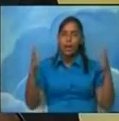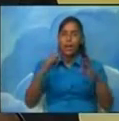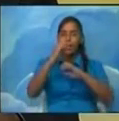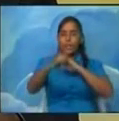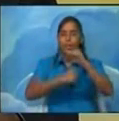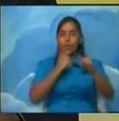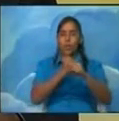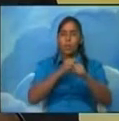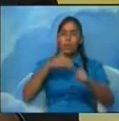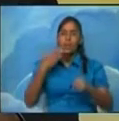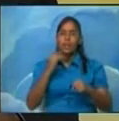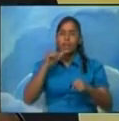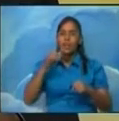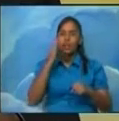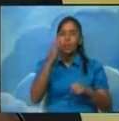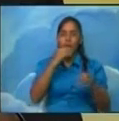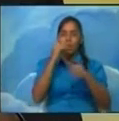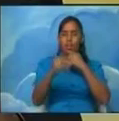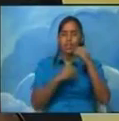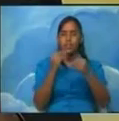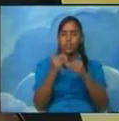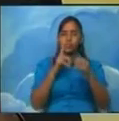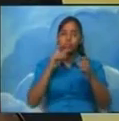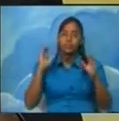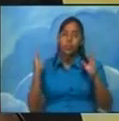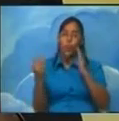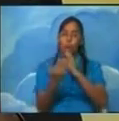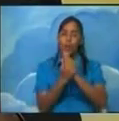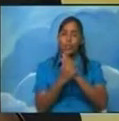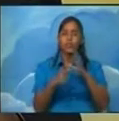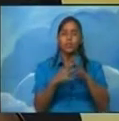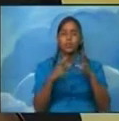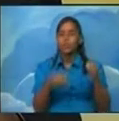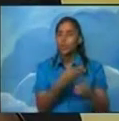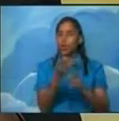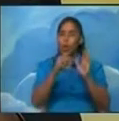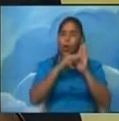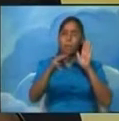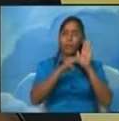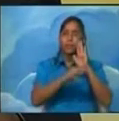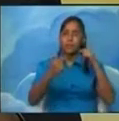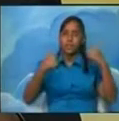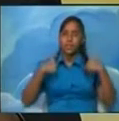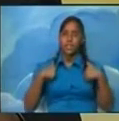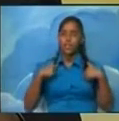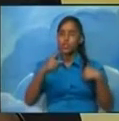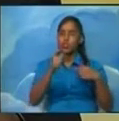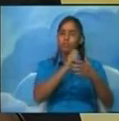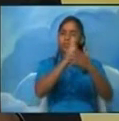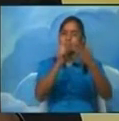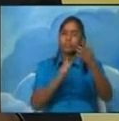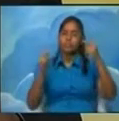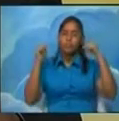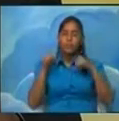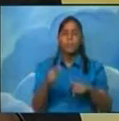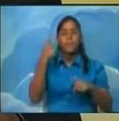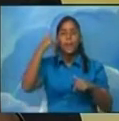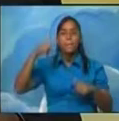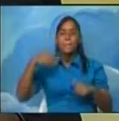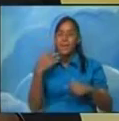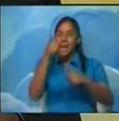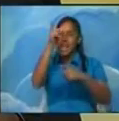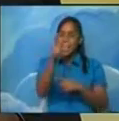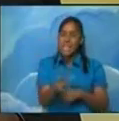obras que Jehová ha hecho. Guardad pues todos los mandamientos que yo os prescribo hoy para que